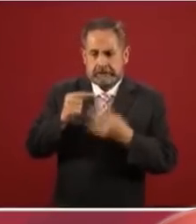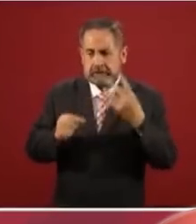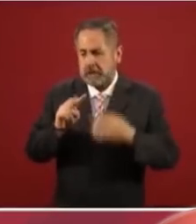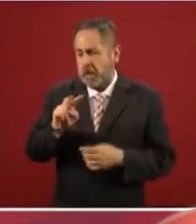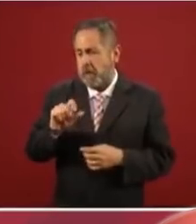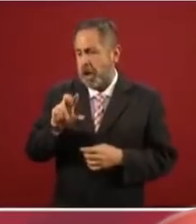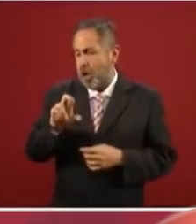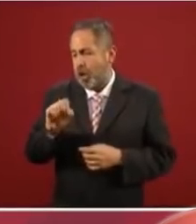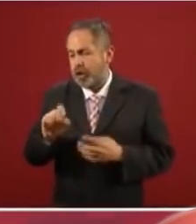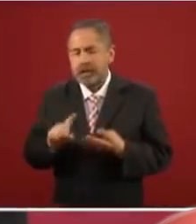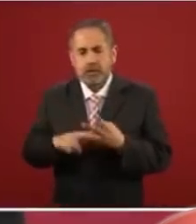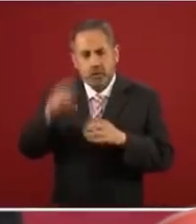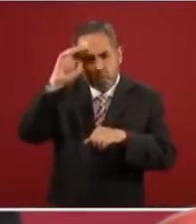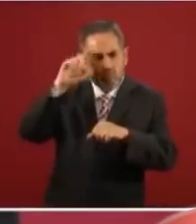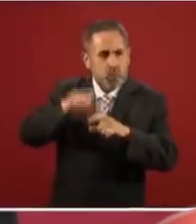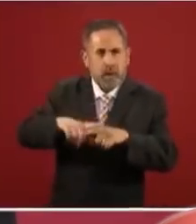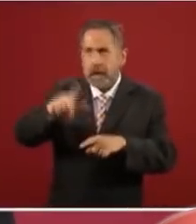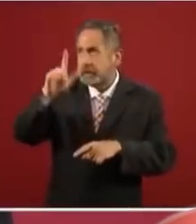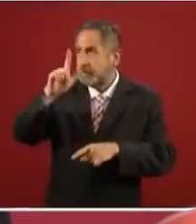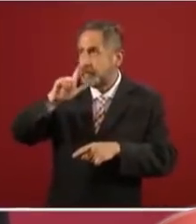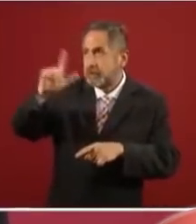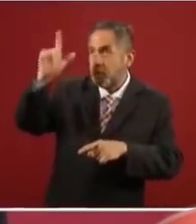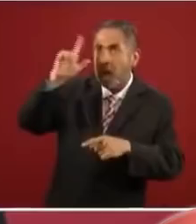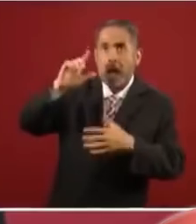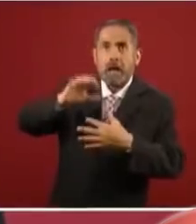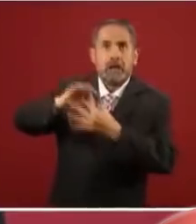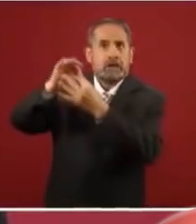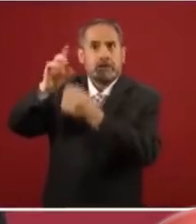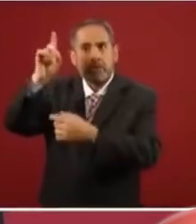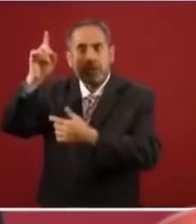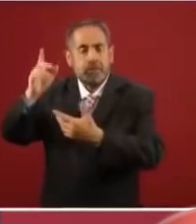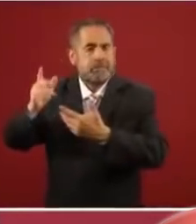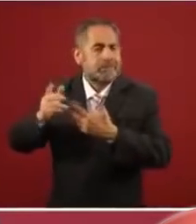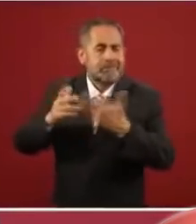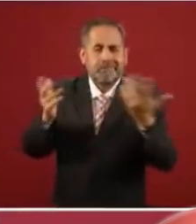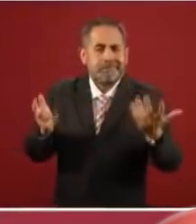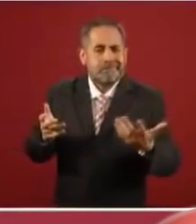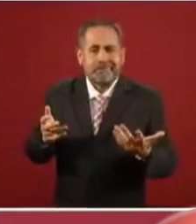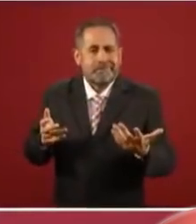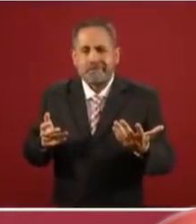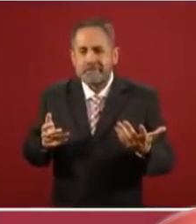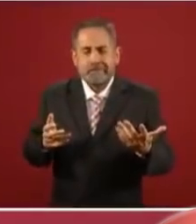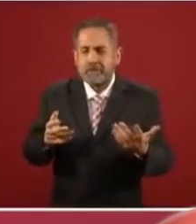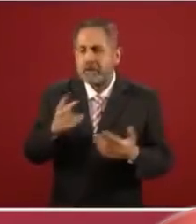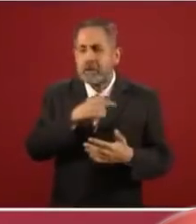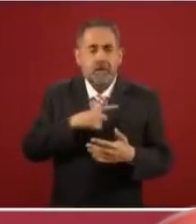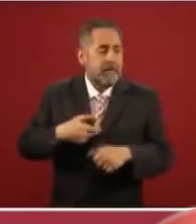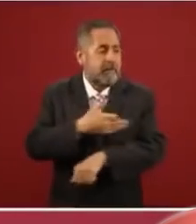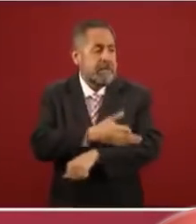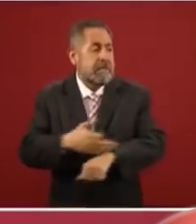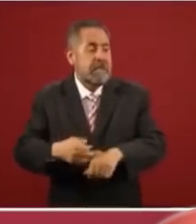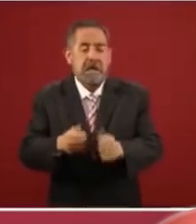culturales, morales, espirituales, que no se sigan desintegrando las familias.